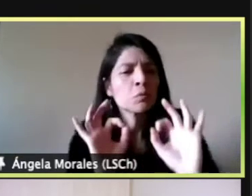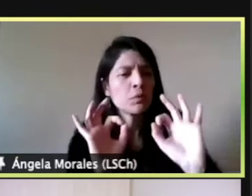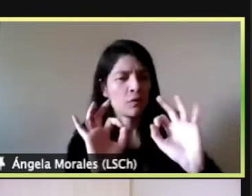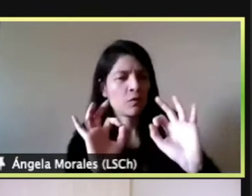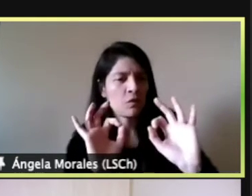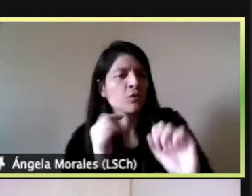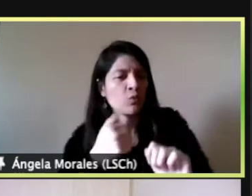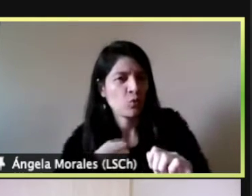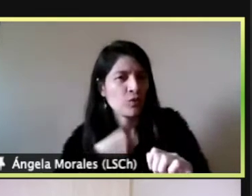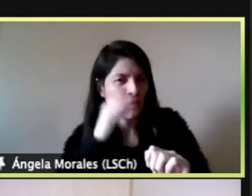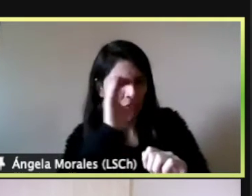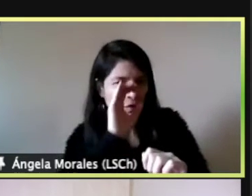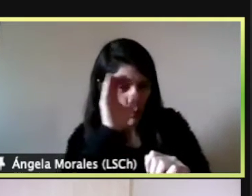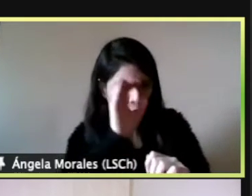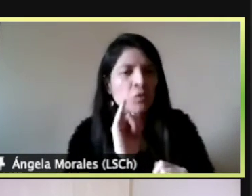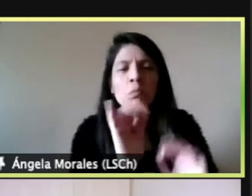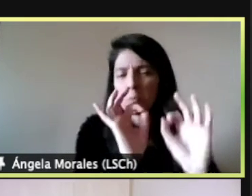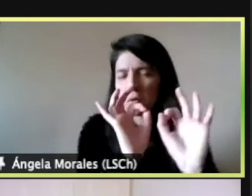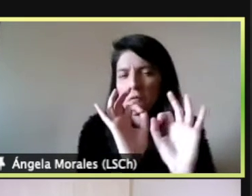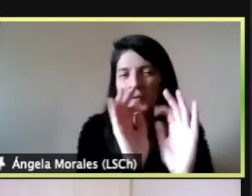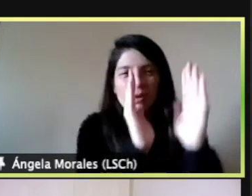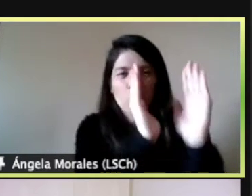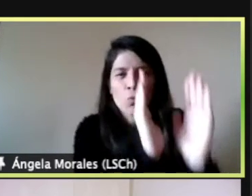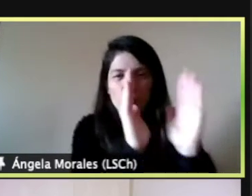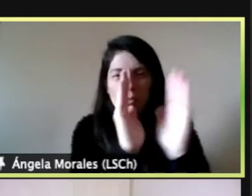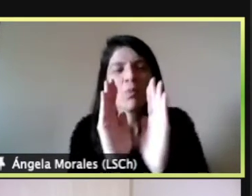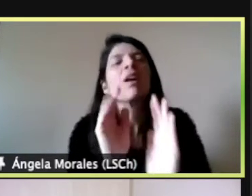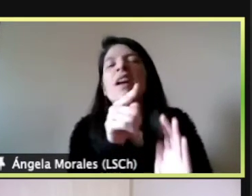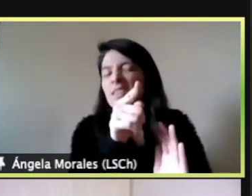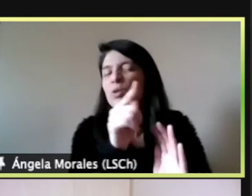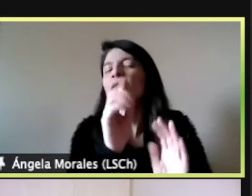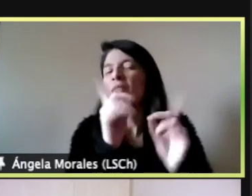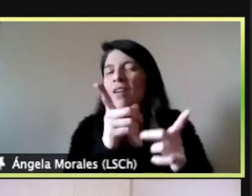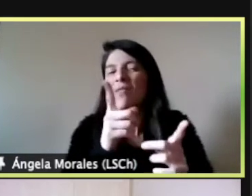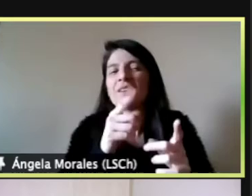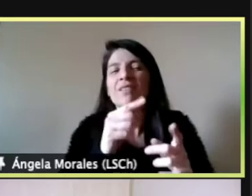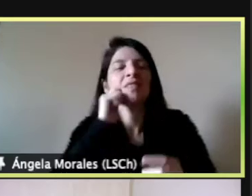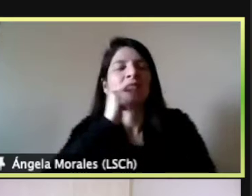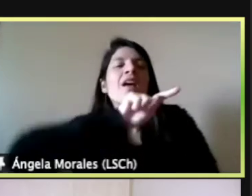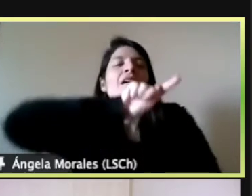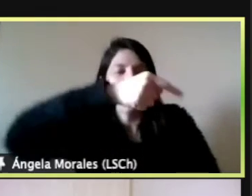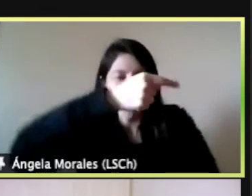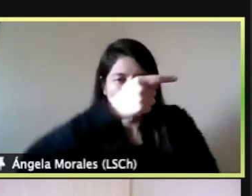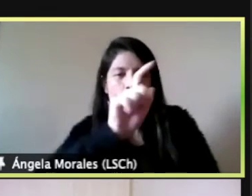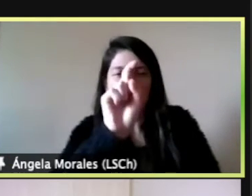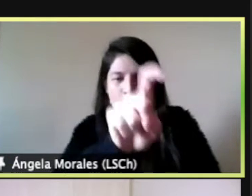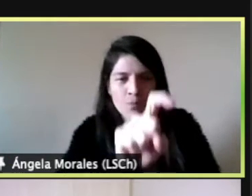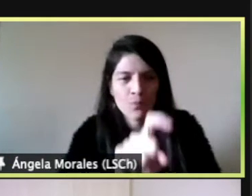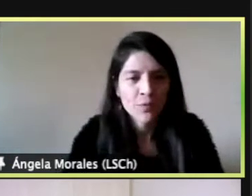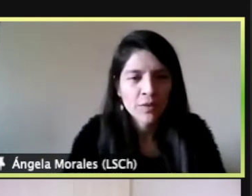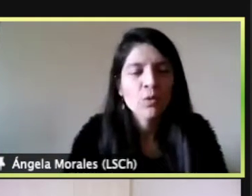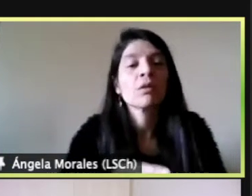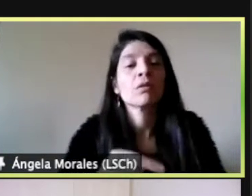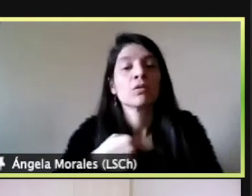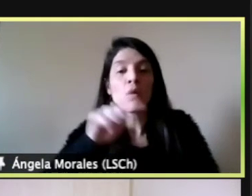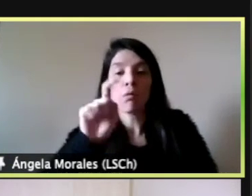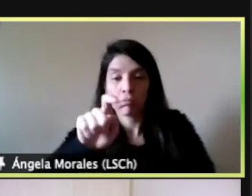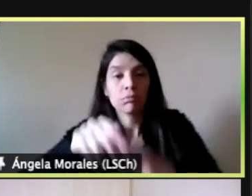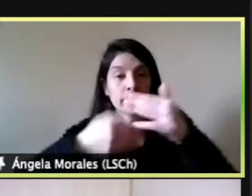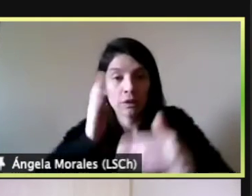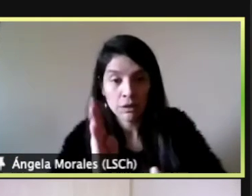esta. Entonces yo lo que voy a hacer acá es decir que va a ir en siguientes. En